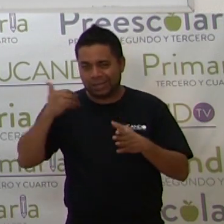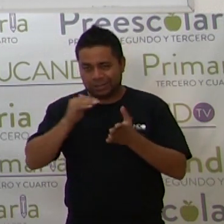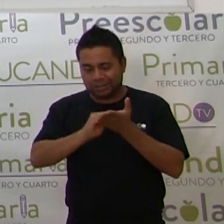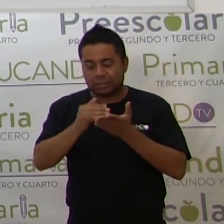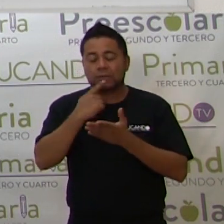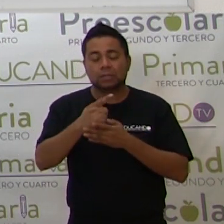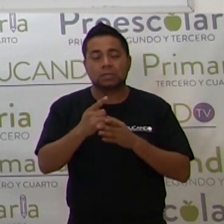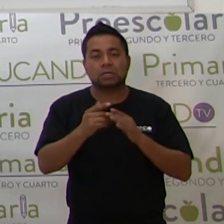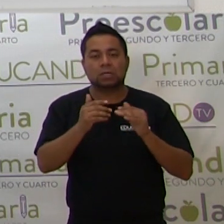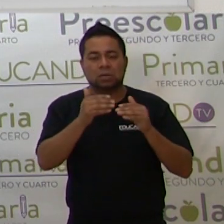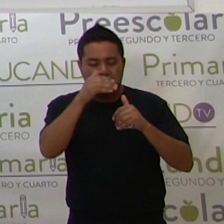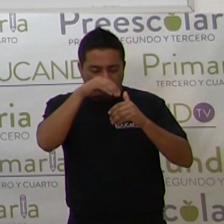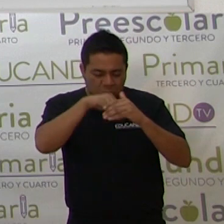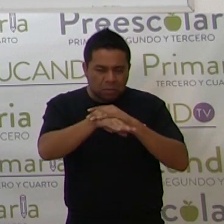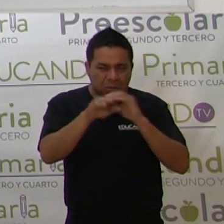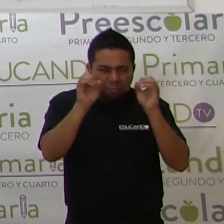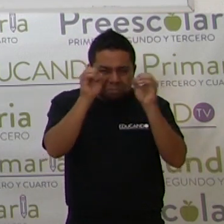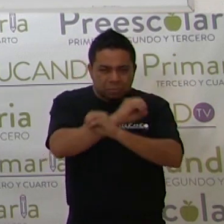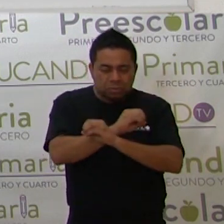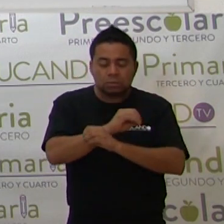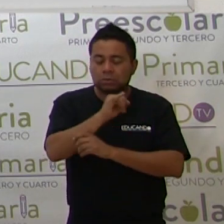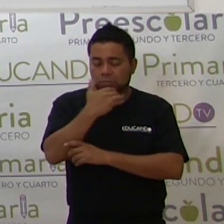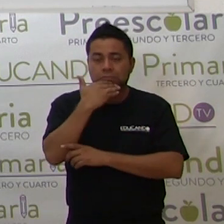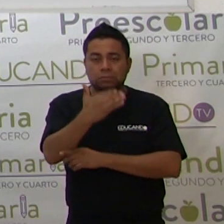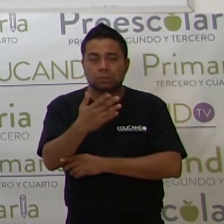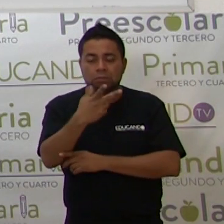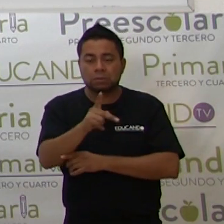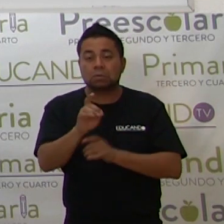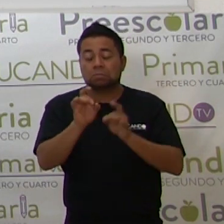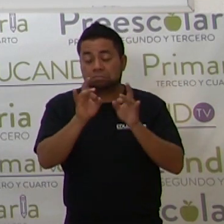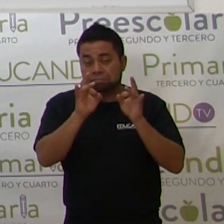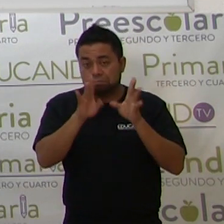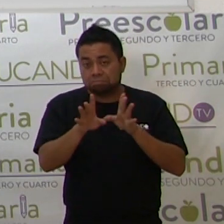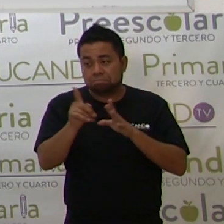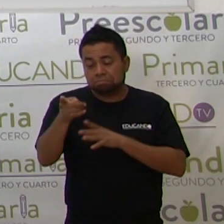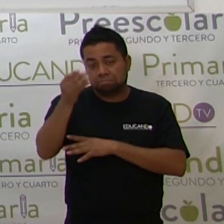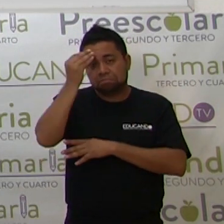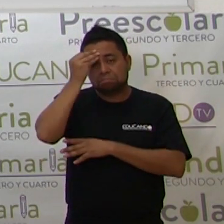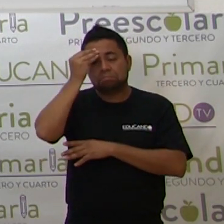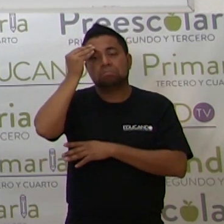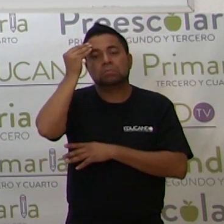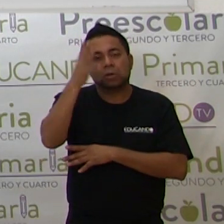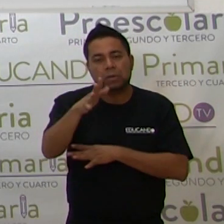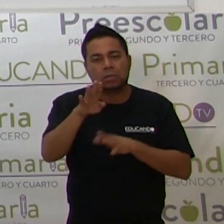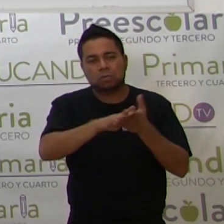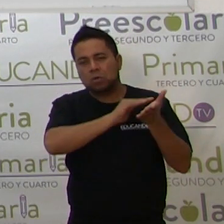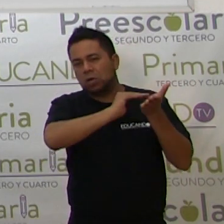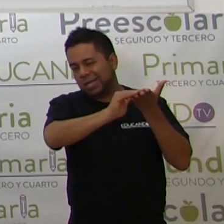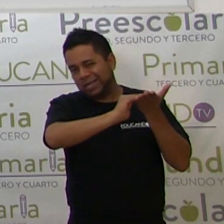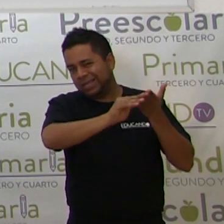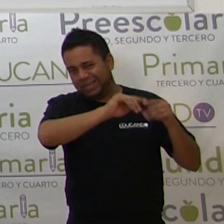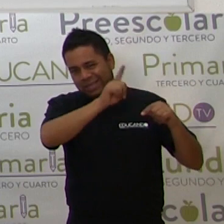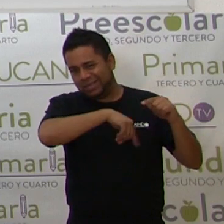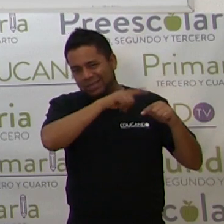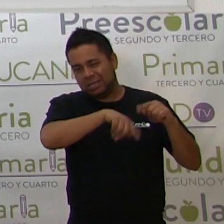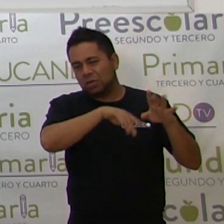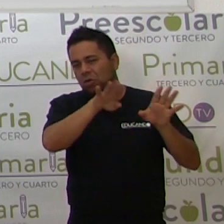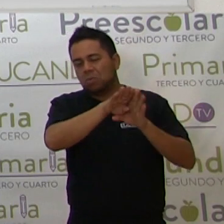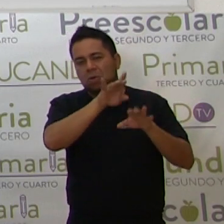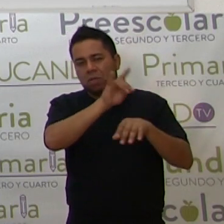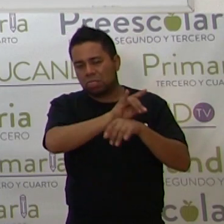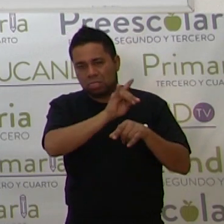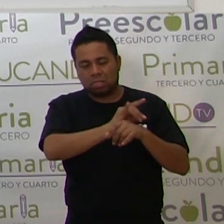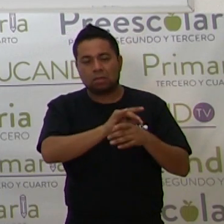dice cueva oscura, ¿bien? Pero ¿y qué tal si te olvidas de poder ponerlo o de ponerlo en tu